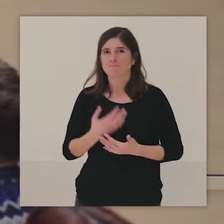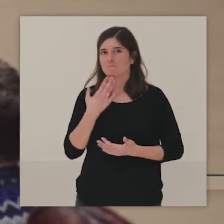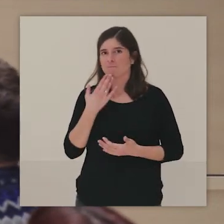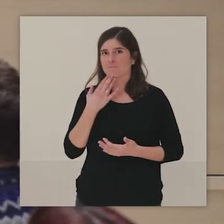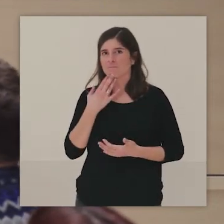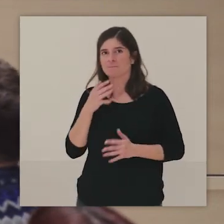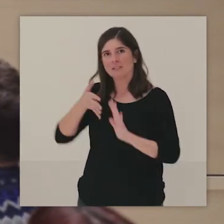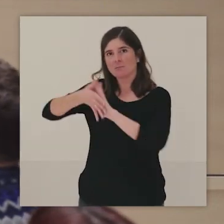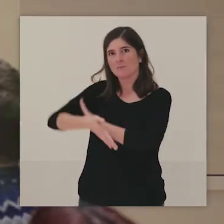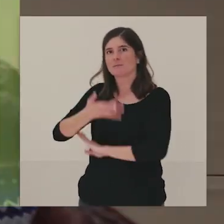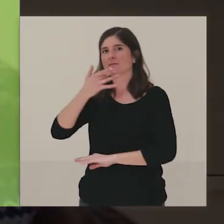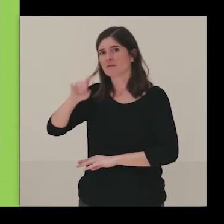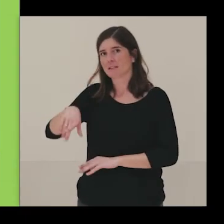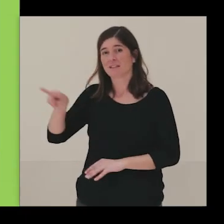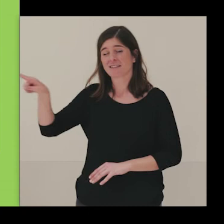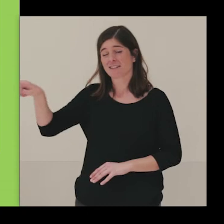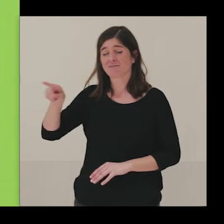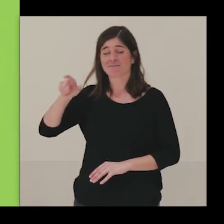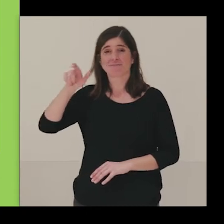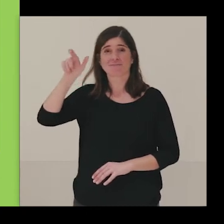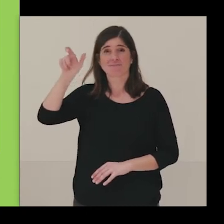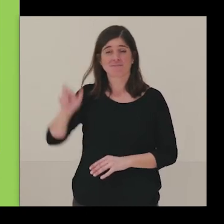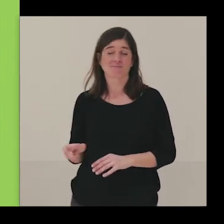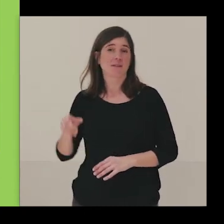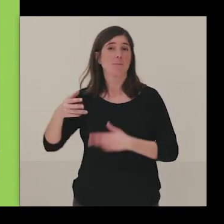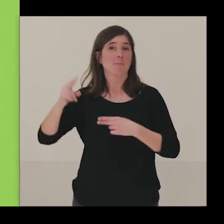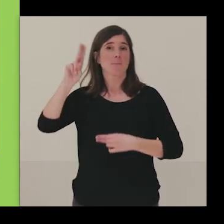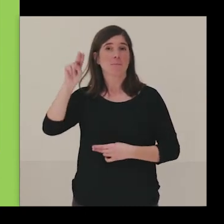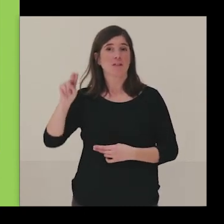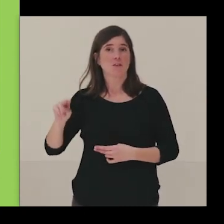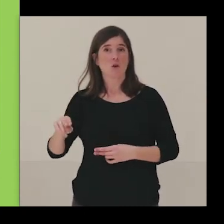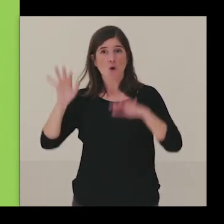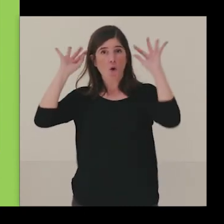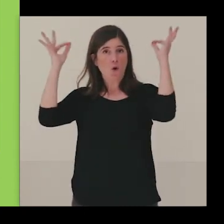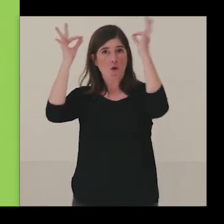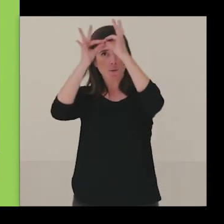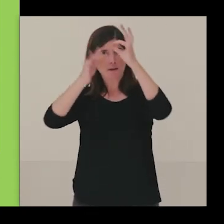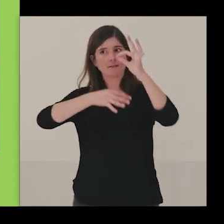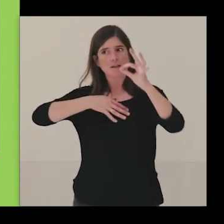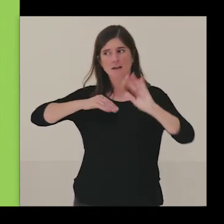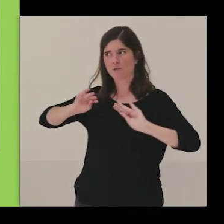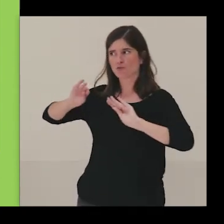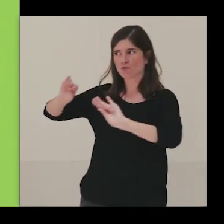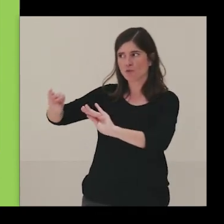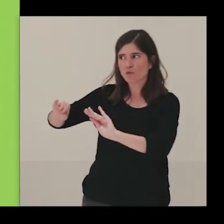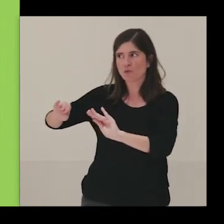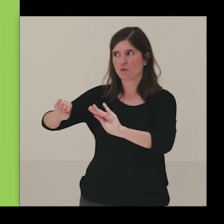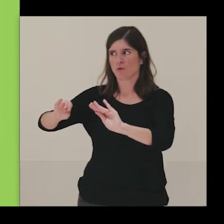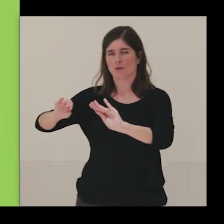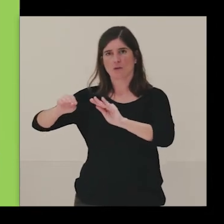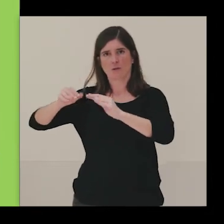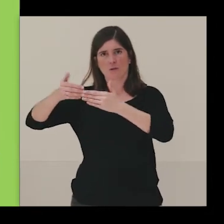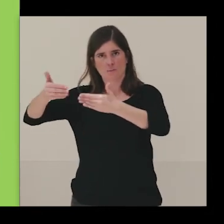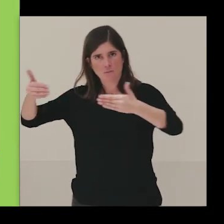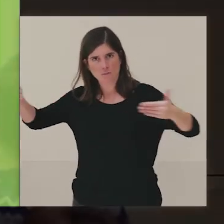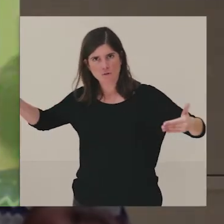situando quién era. En este caso es un pintor cordobés que pues querían hacer una retrospectiva en Córdoba, hicieron